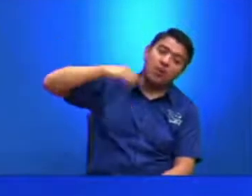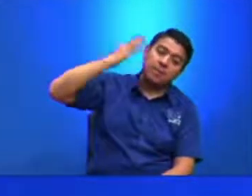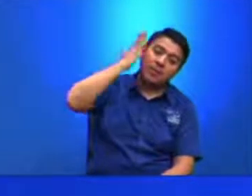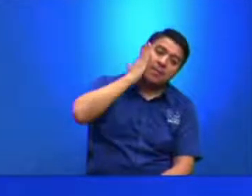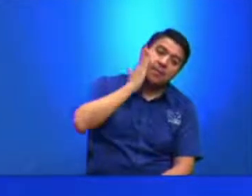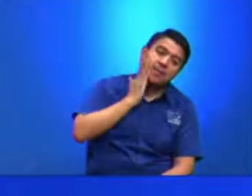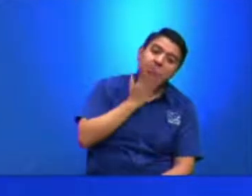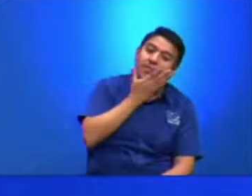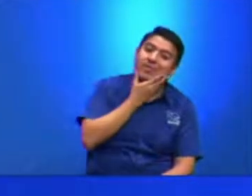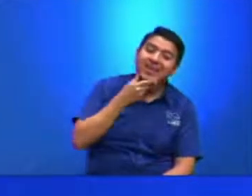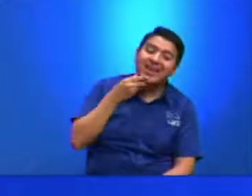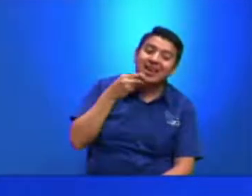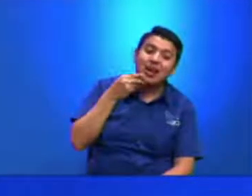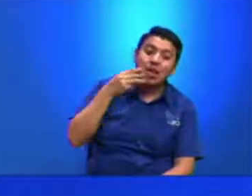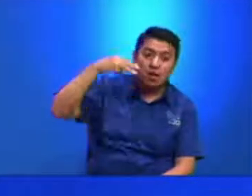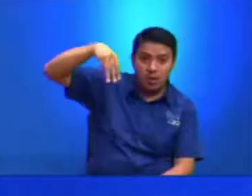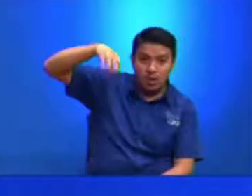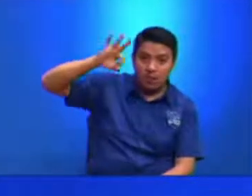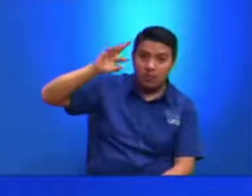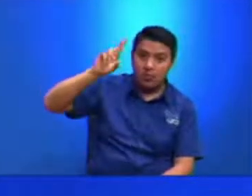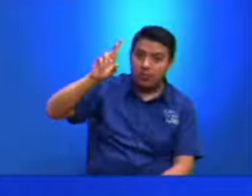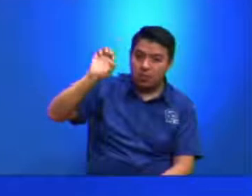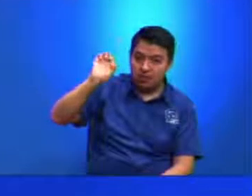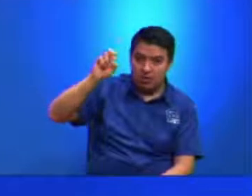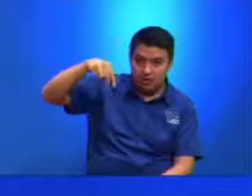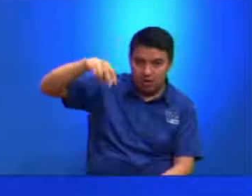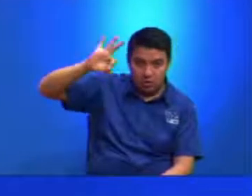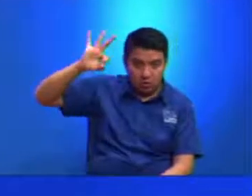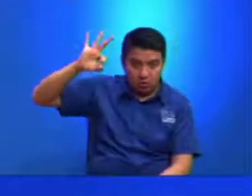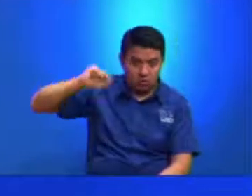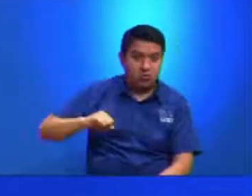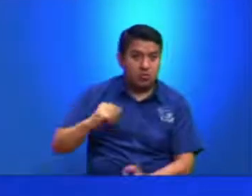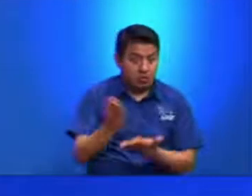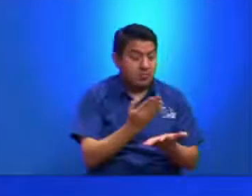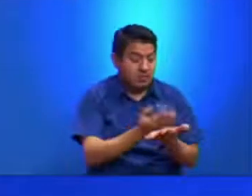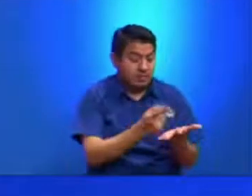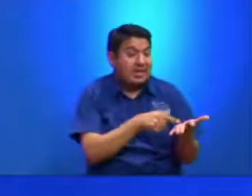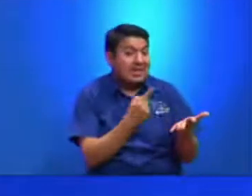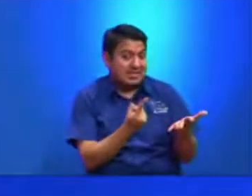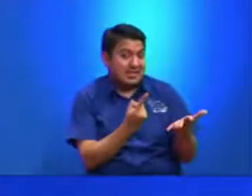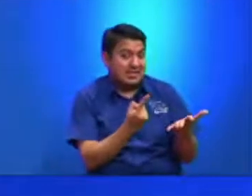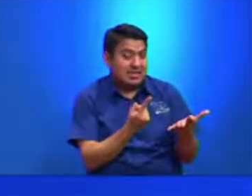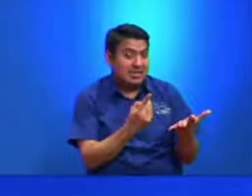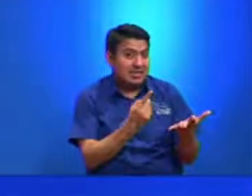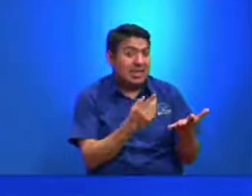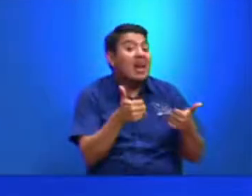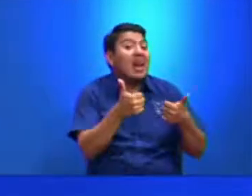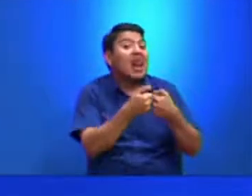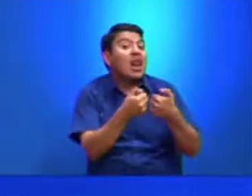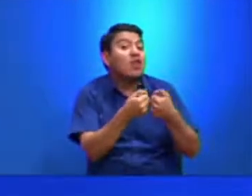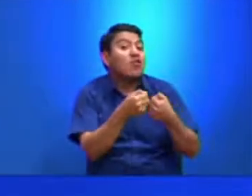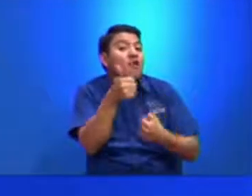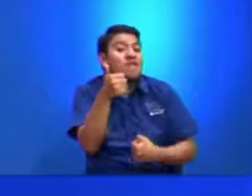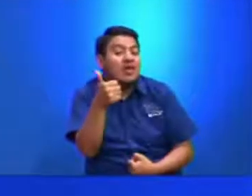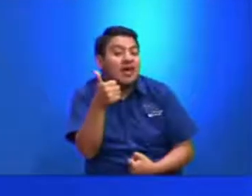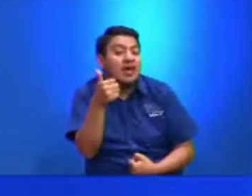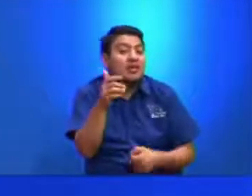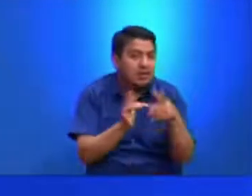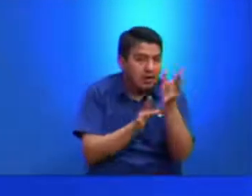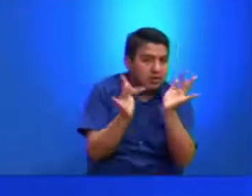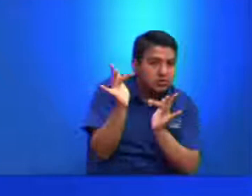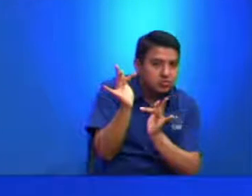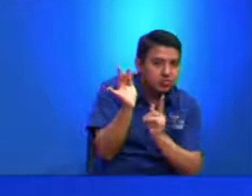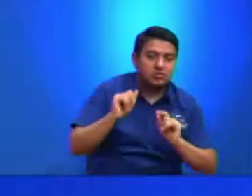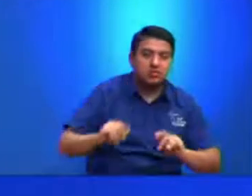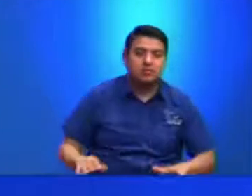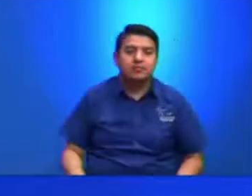dando a entender, ¿verdad? En Aram, espiritualmente hablando, ¿va? Entonces, ahora, cuando analizamos todo esto,